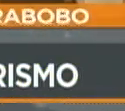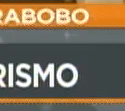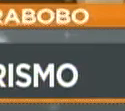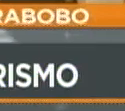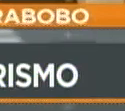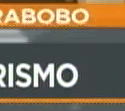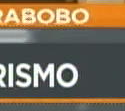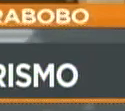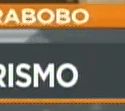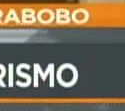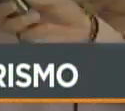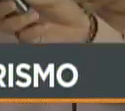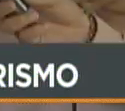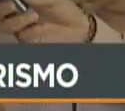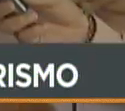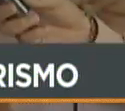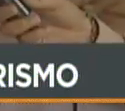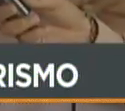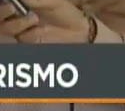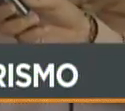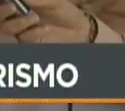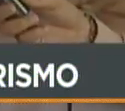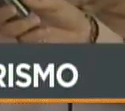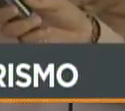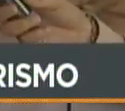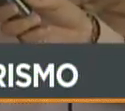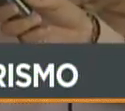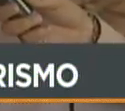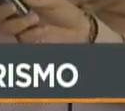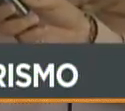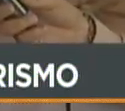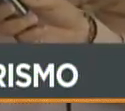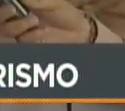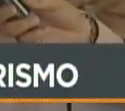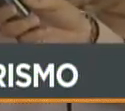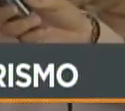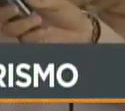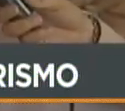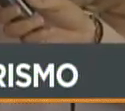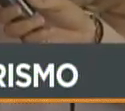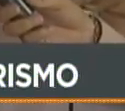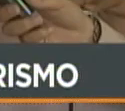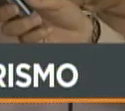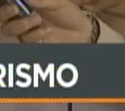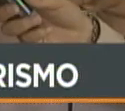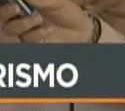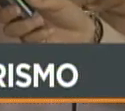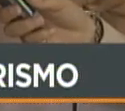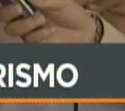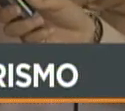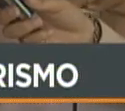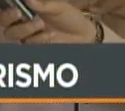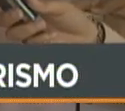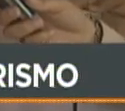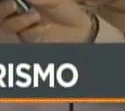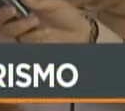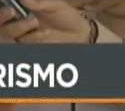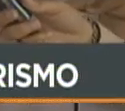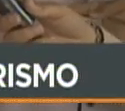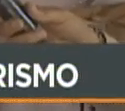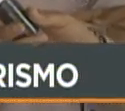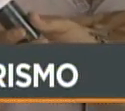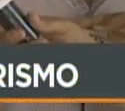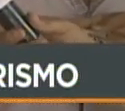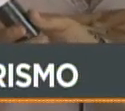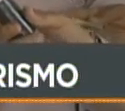hemos decidido no solamente disfrutar de este viernes de cultura y turismo, sino que también vamos a realizar una asamblea, así como el Ministerio de